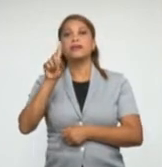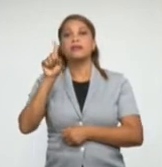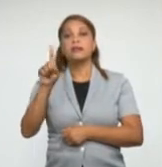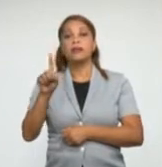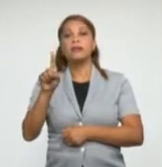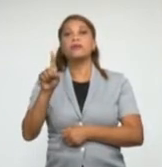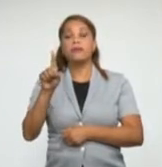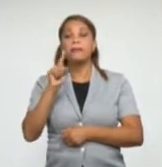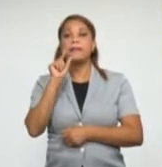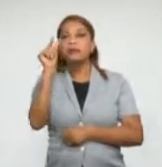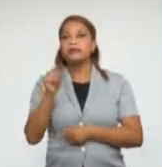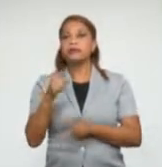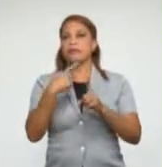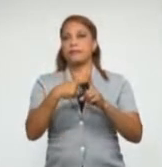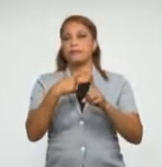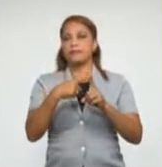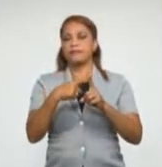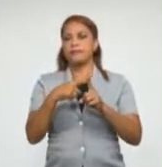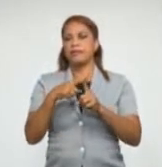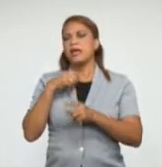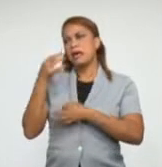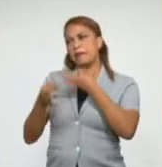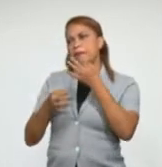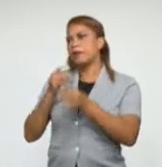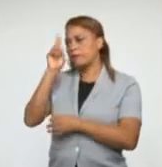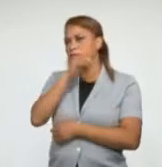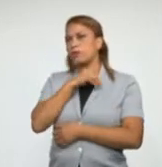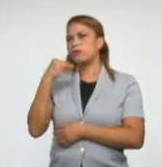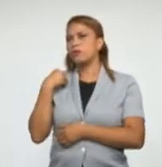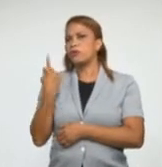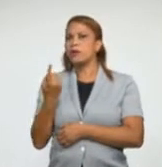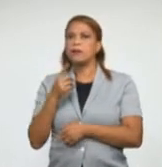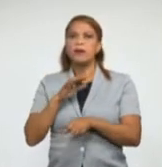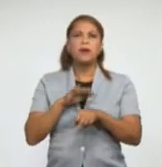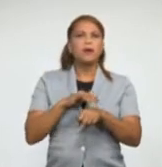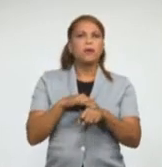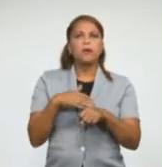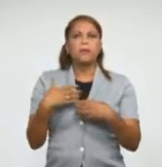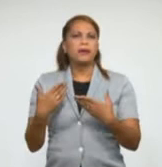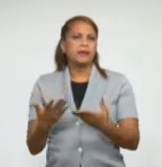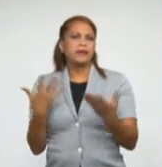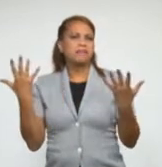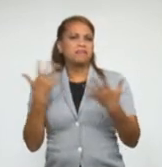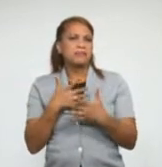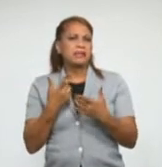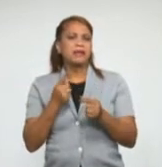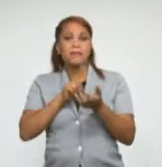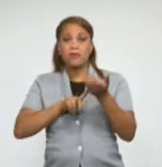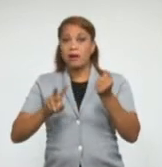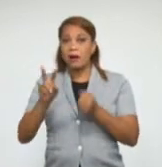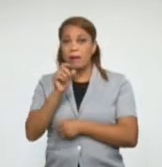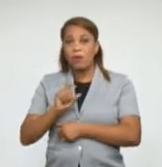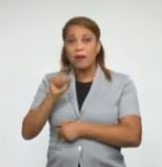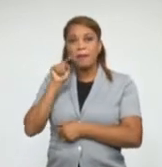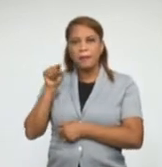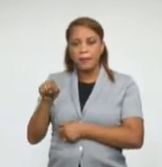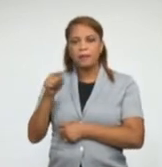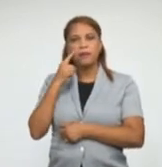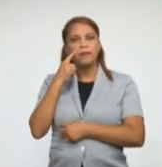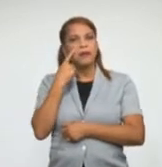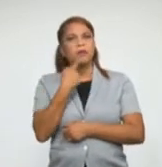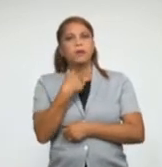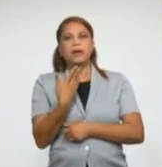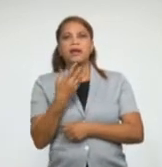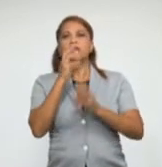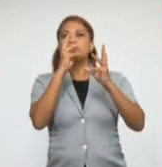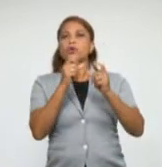positivos. Ahora, doctora, ¿cuál es la incidencia de la enfermedad en esta provincia en particular, una provincia que ya veíamos está en números